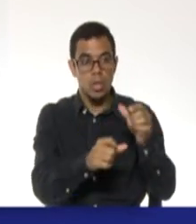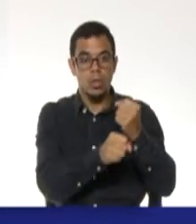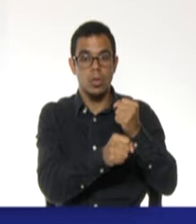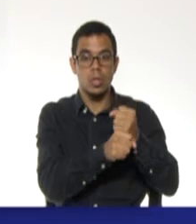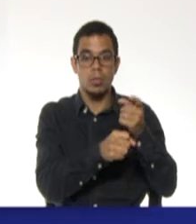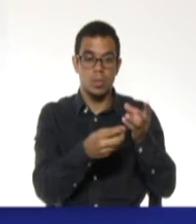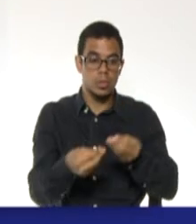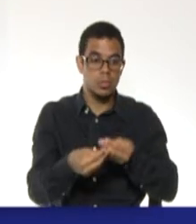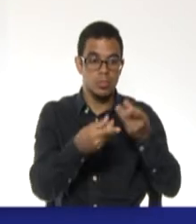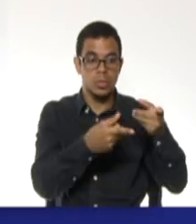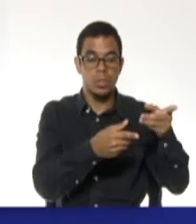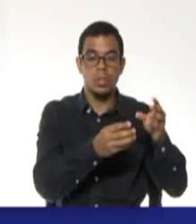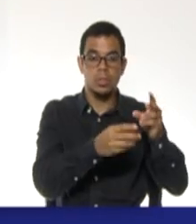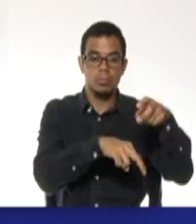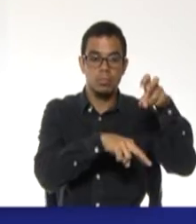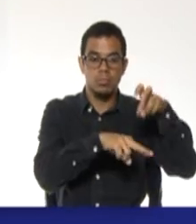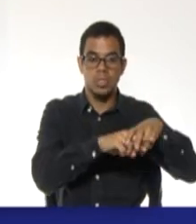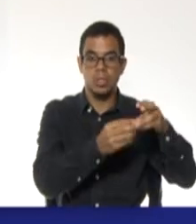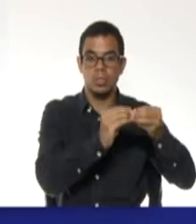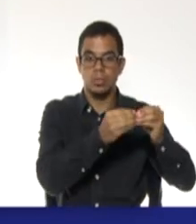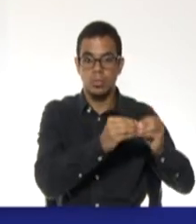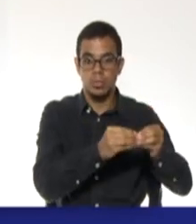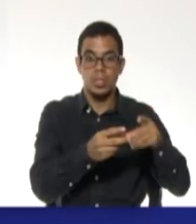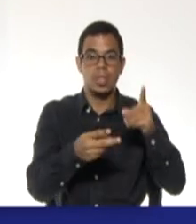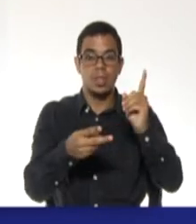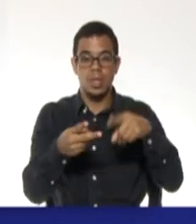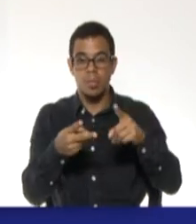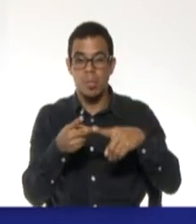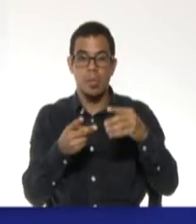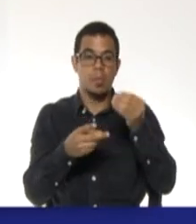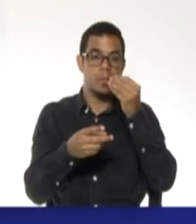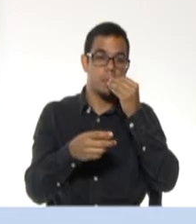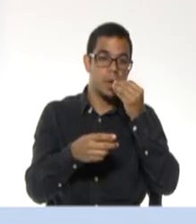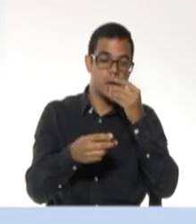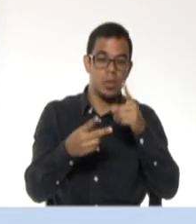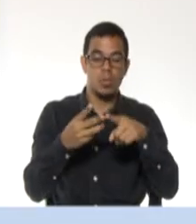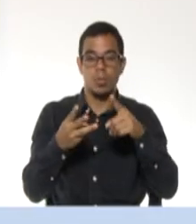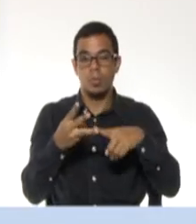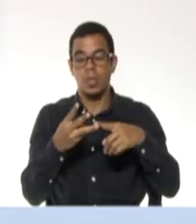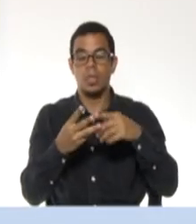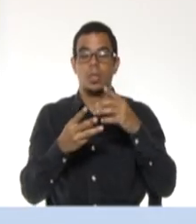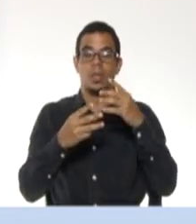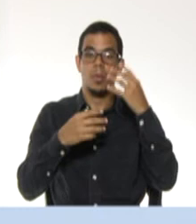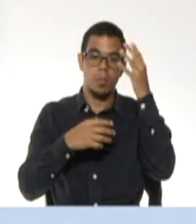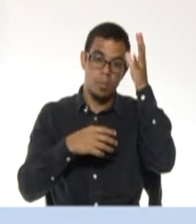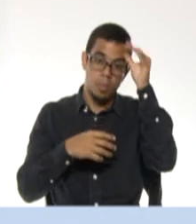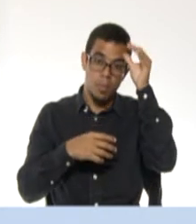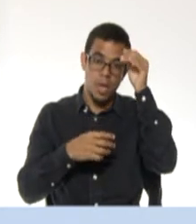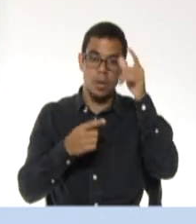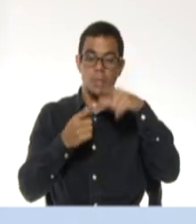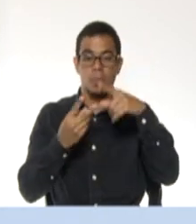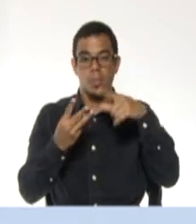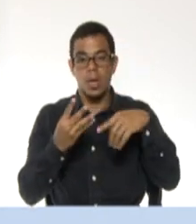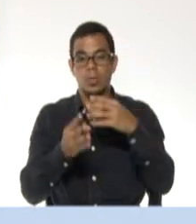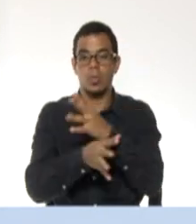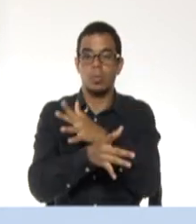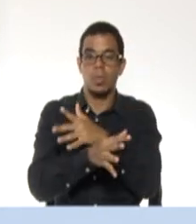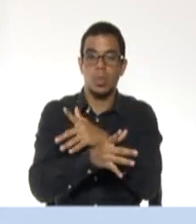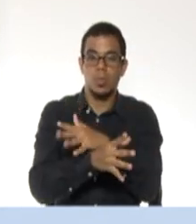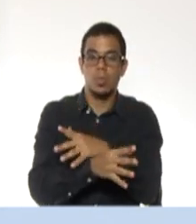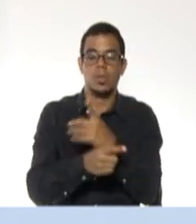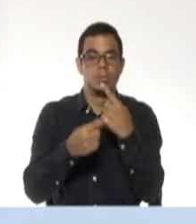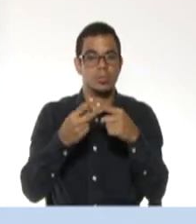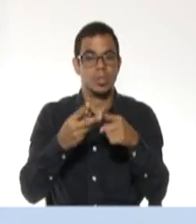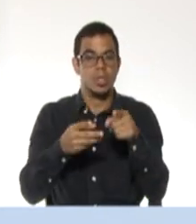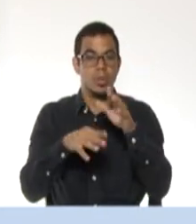tengan también un horario para el baño, para la comida, para la recreación, evitar esos ambientes donde